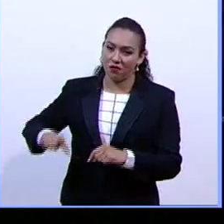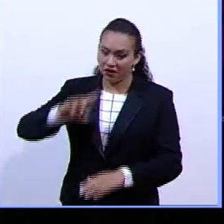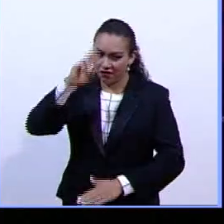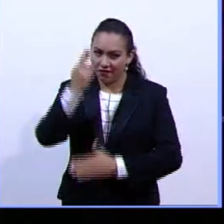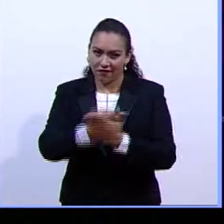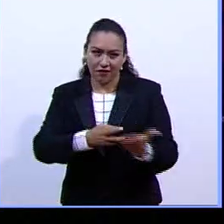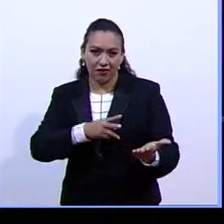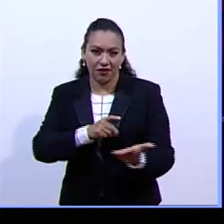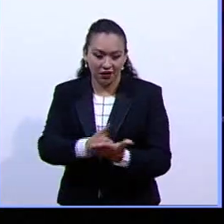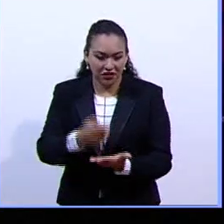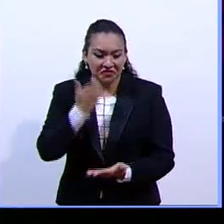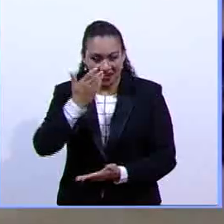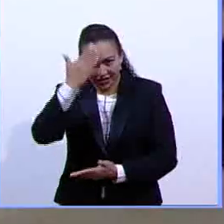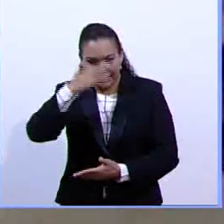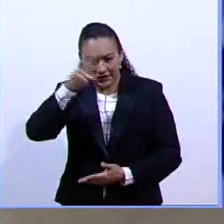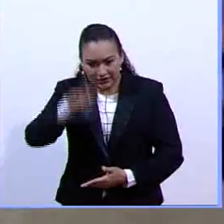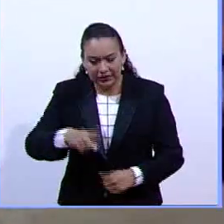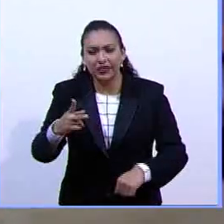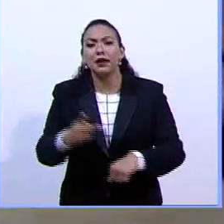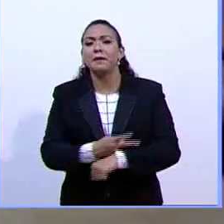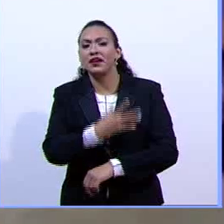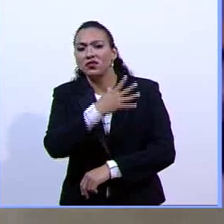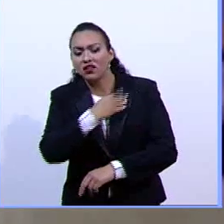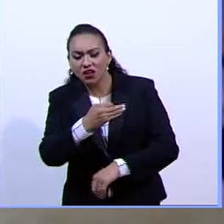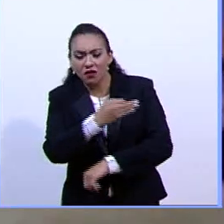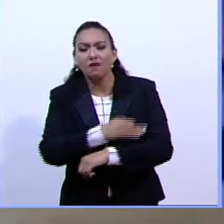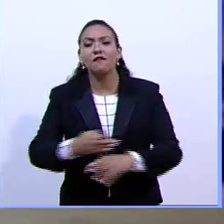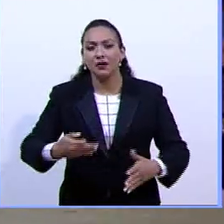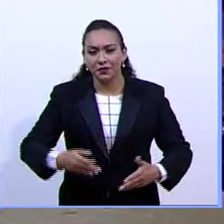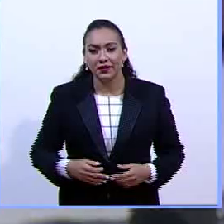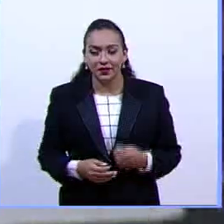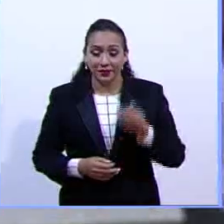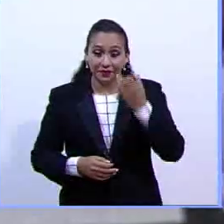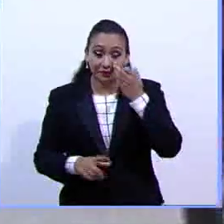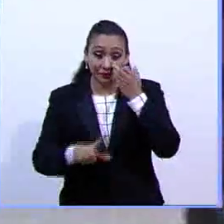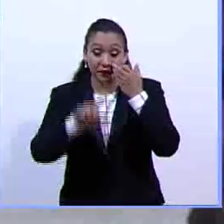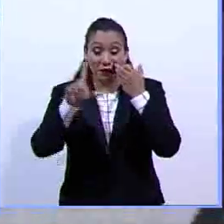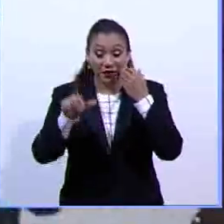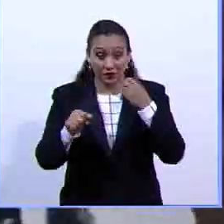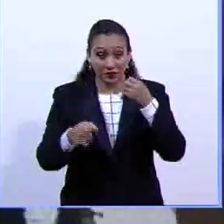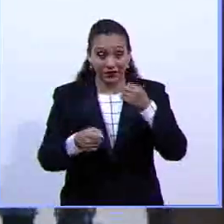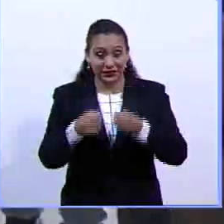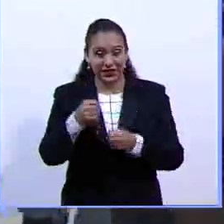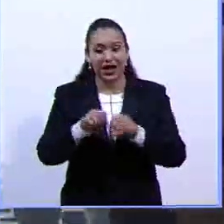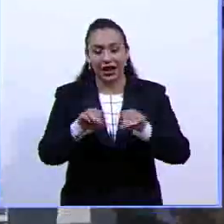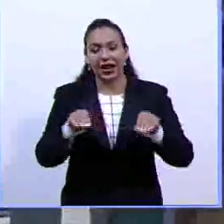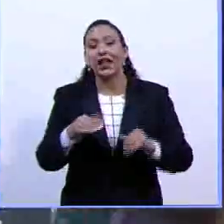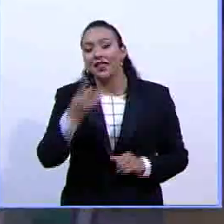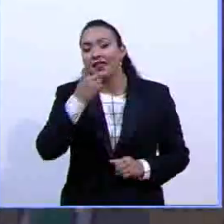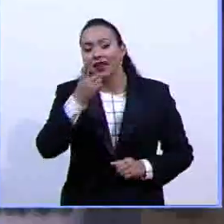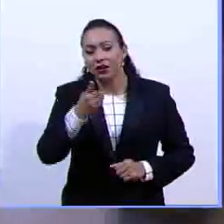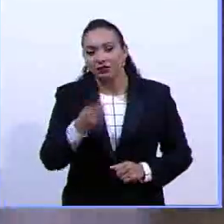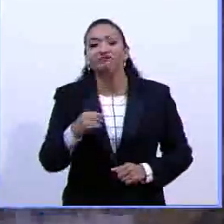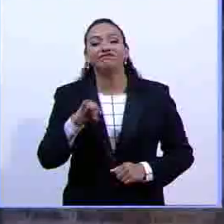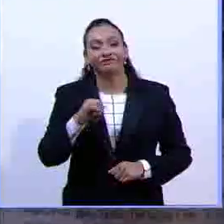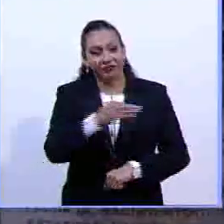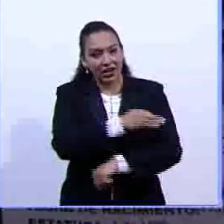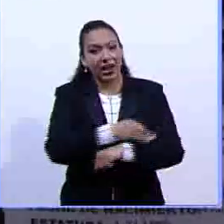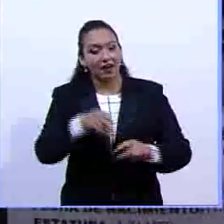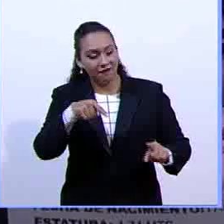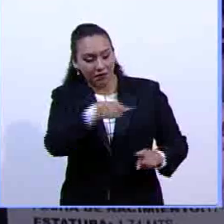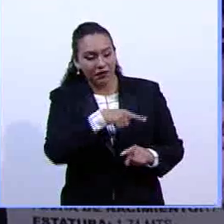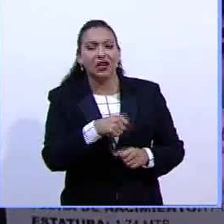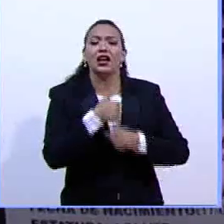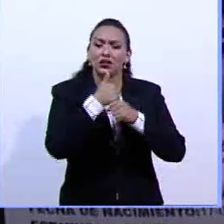derechos a la verdad, acceso a la justicia y al debido proceso. La sala determinó que a los familiares se les debía reconocer el carácter